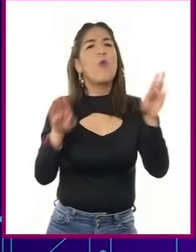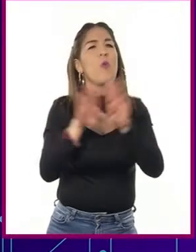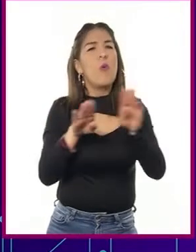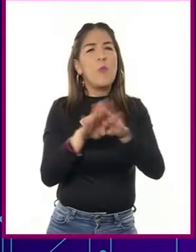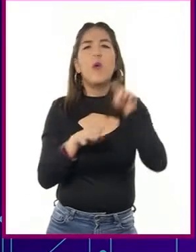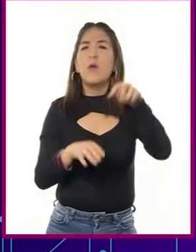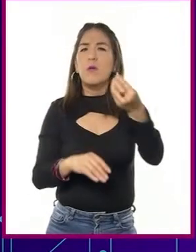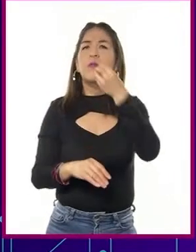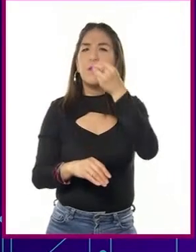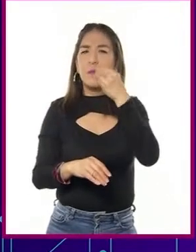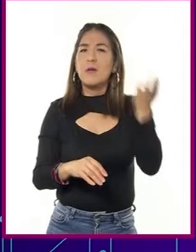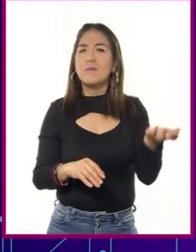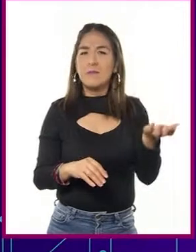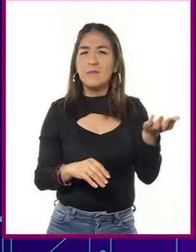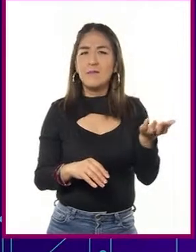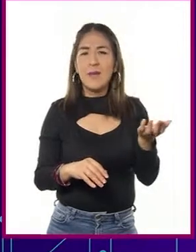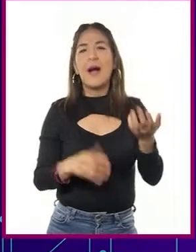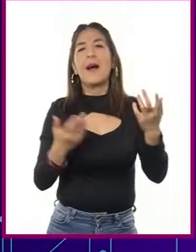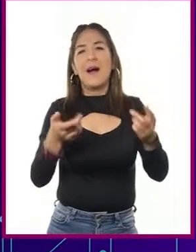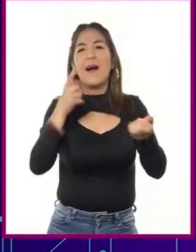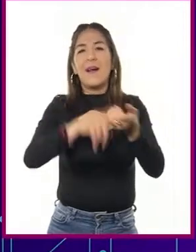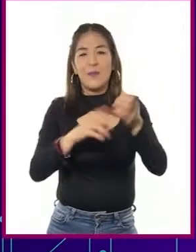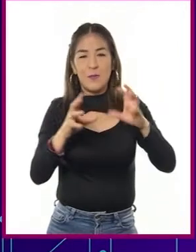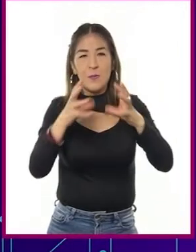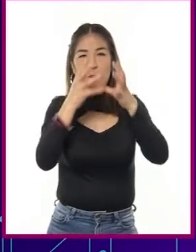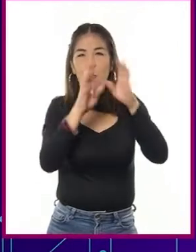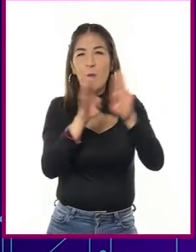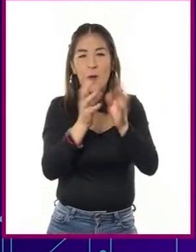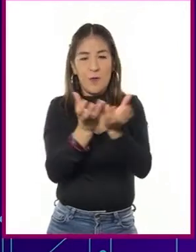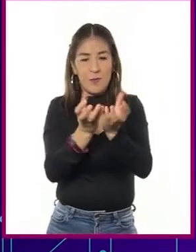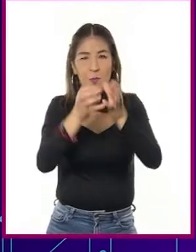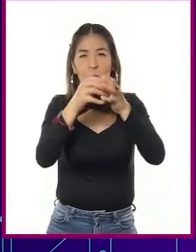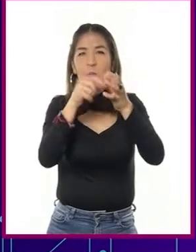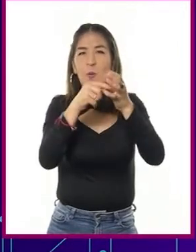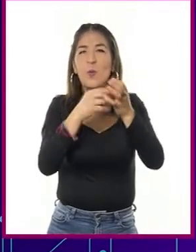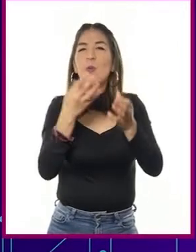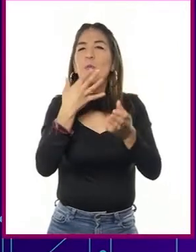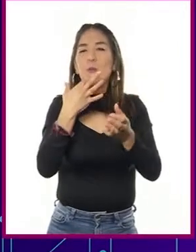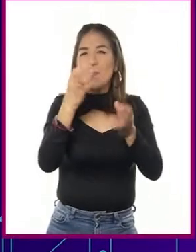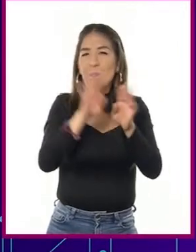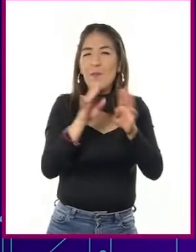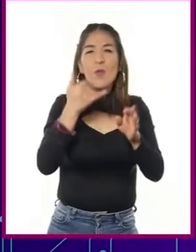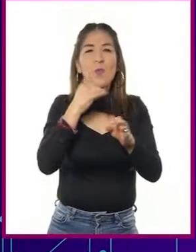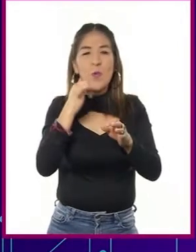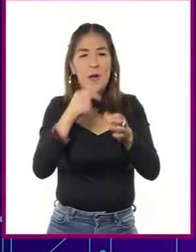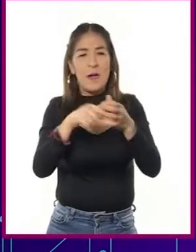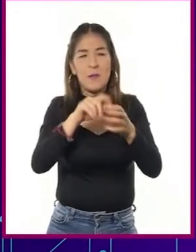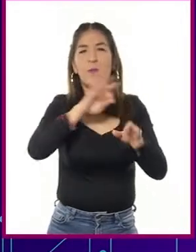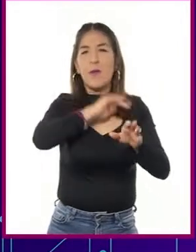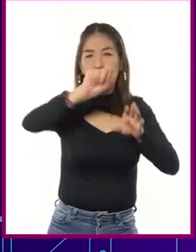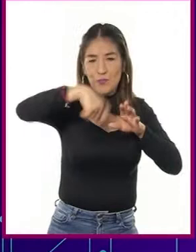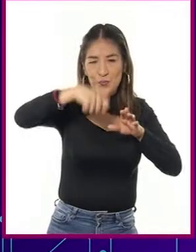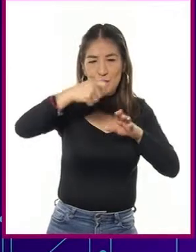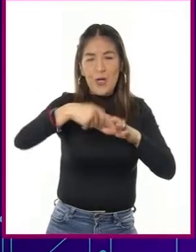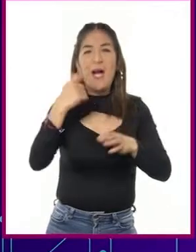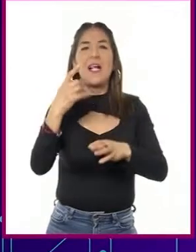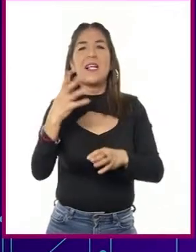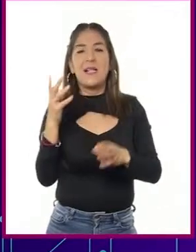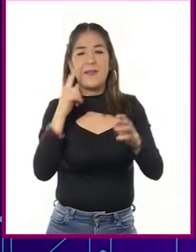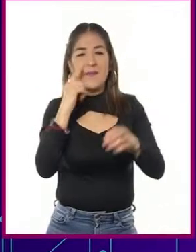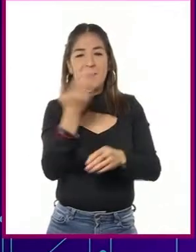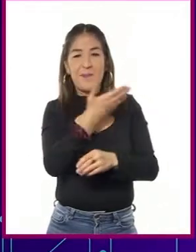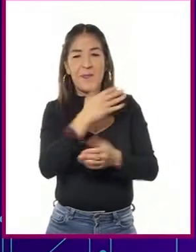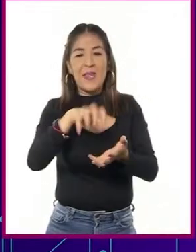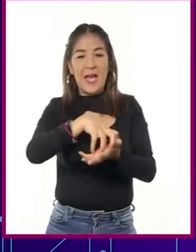consume el zapote? Contiene una pulpa jugosa y se puede preparar helados, batidos, gelatina. Todo depende de